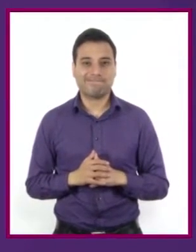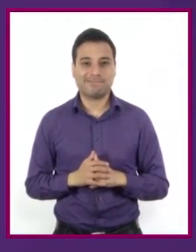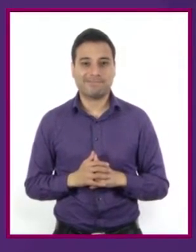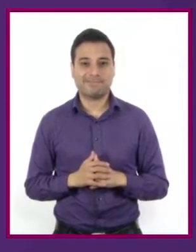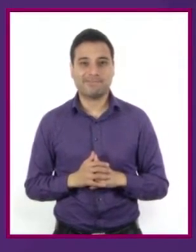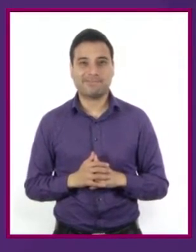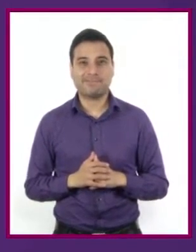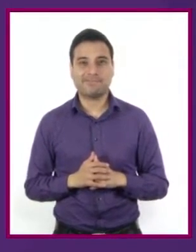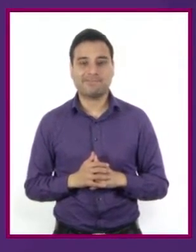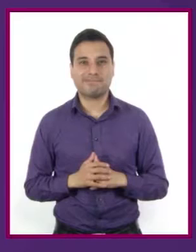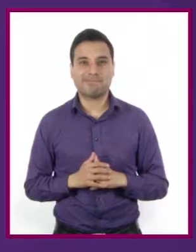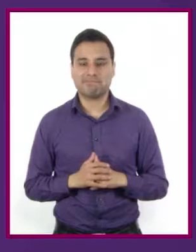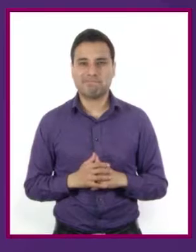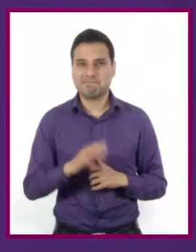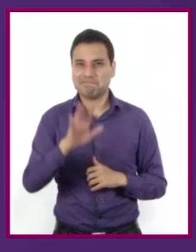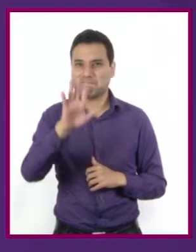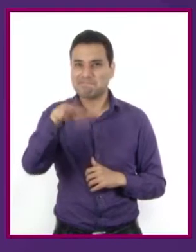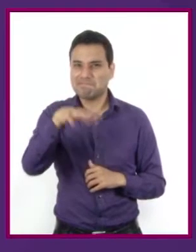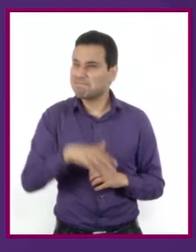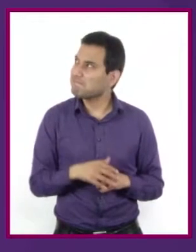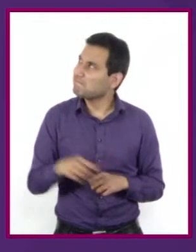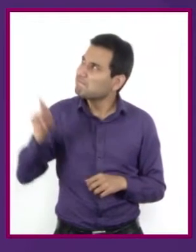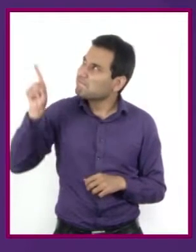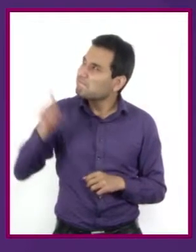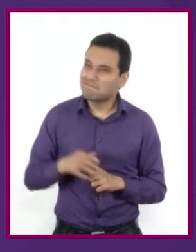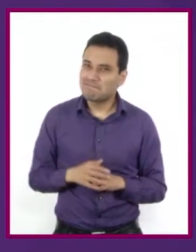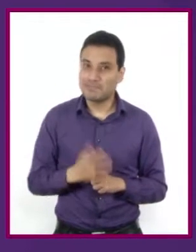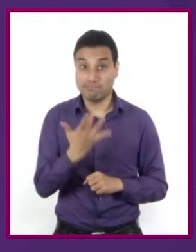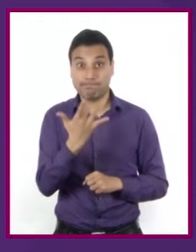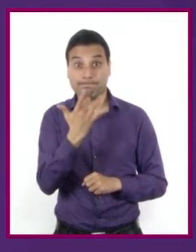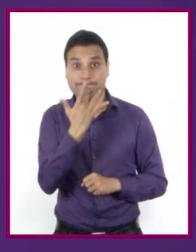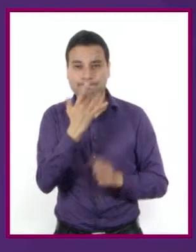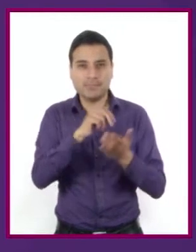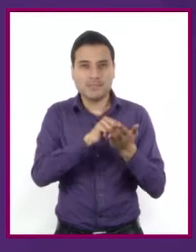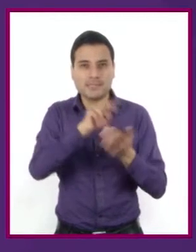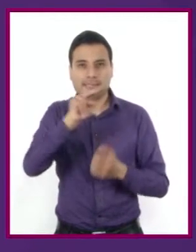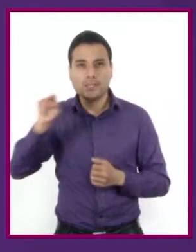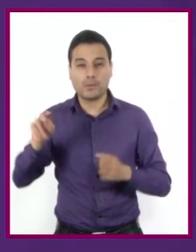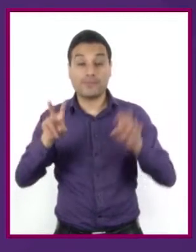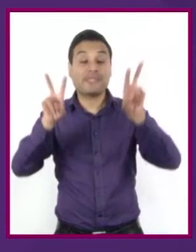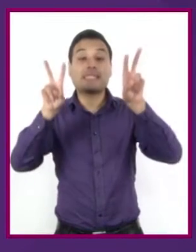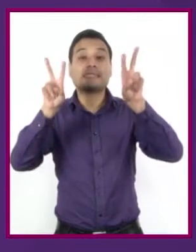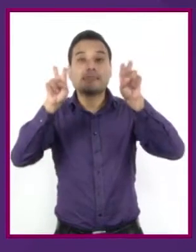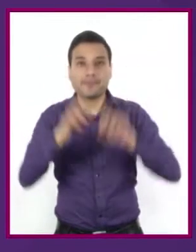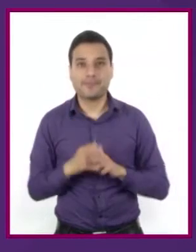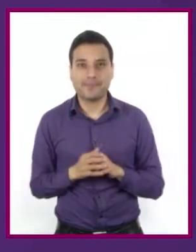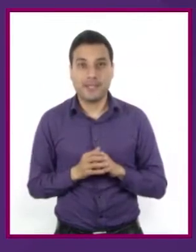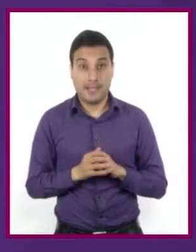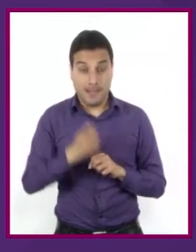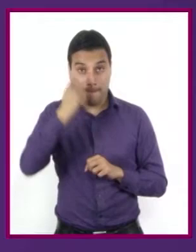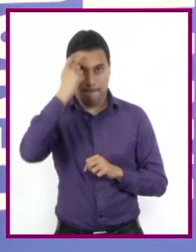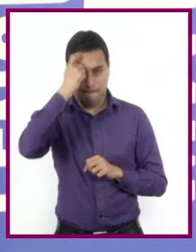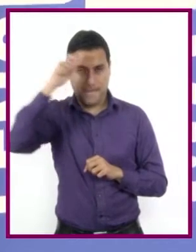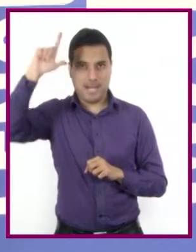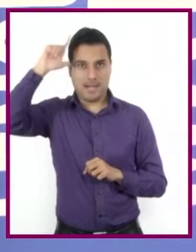¿Ustedes qué sentido le encuentran a este cuadro de Diego Rivera titulado Marinero